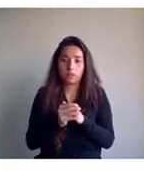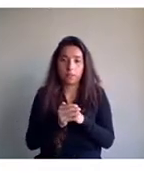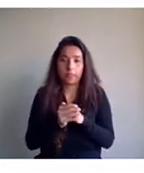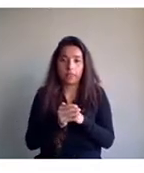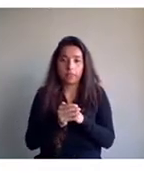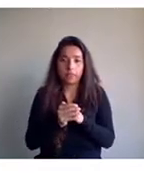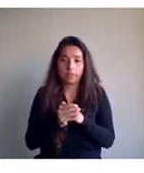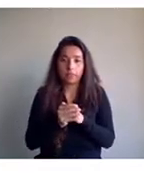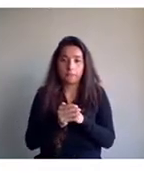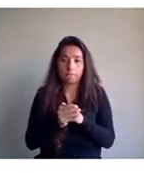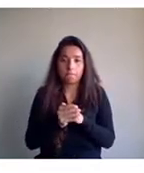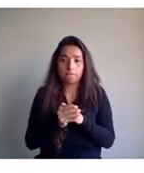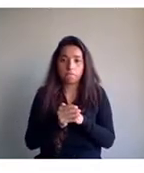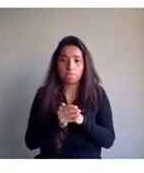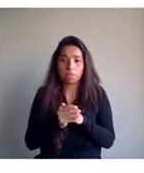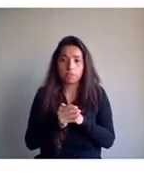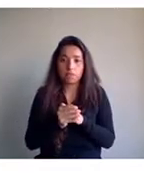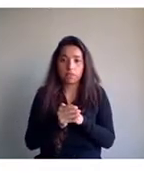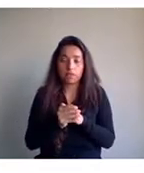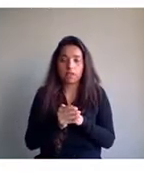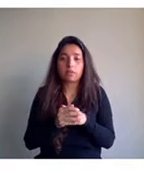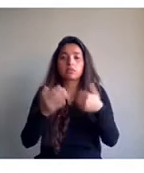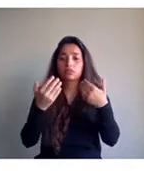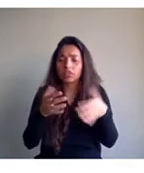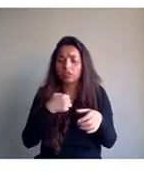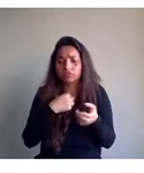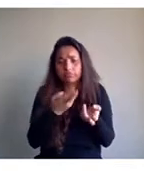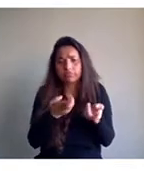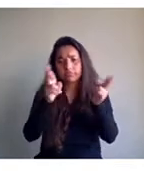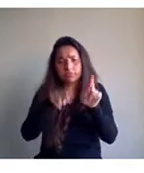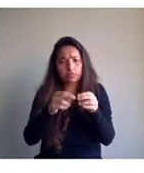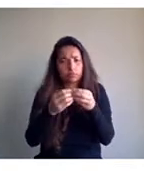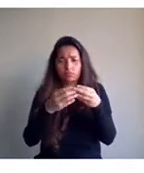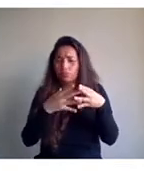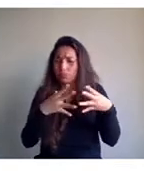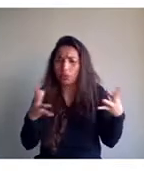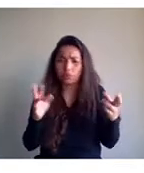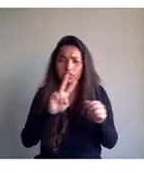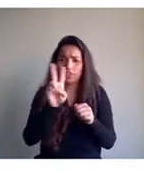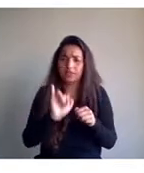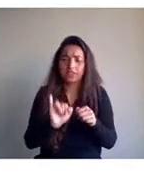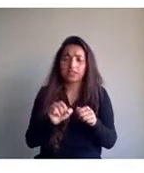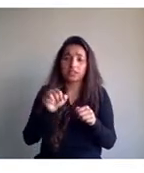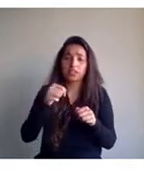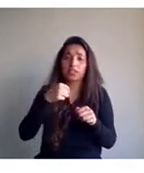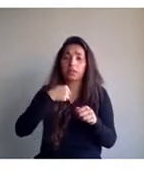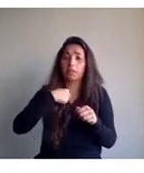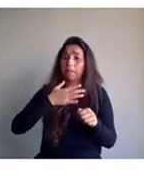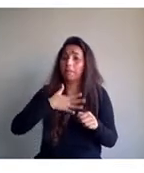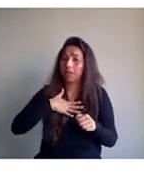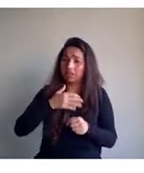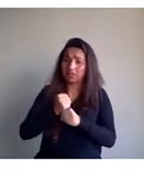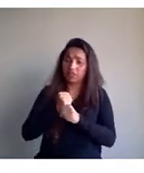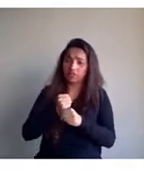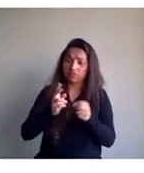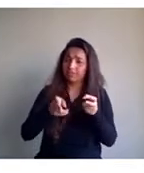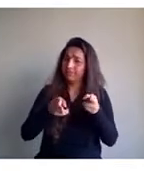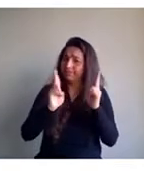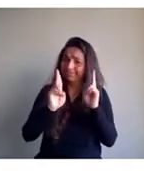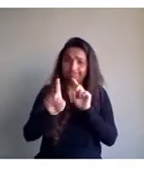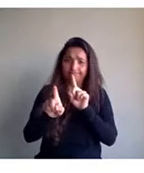repetidos ya varias veces acá esto es un asunto de derechos de plenitud directo el primer obligación tal estado